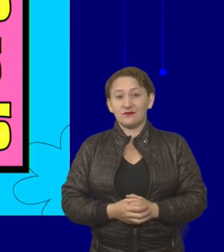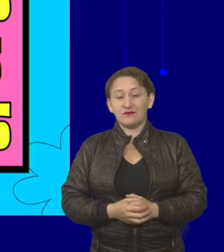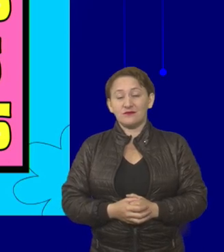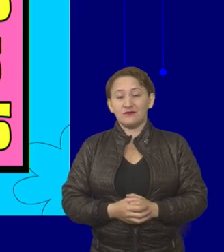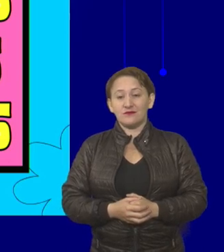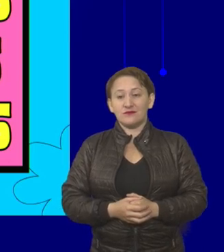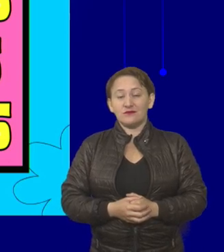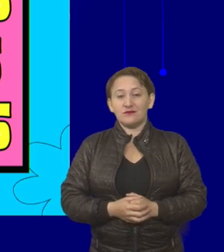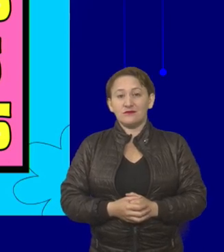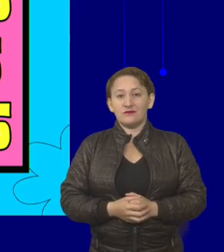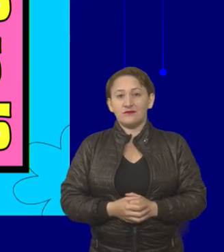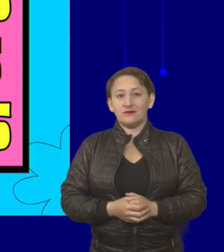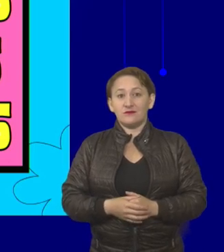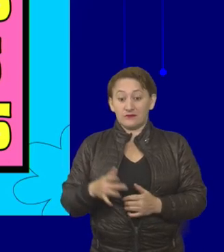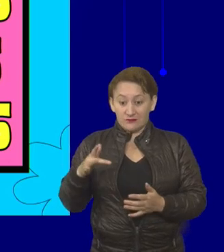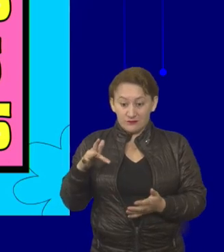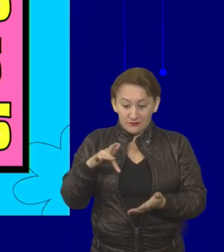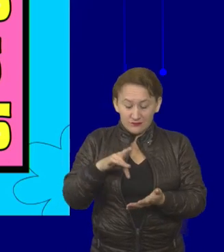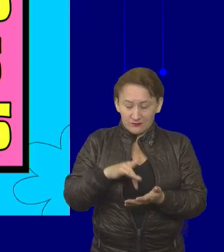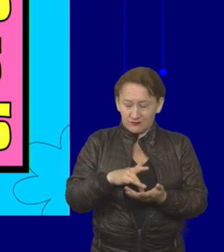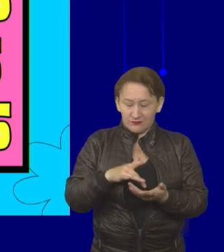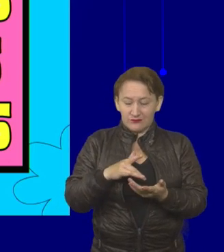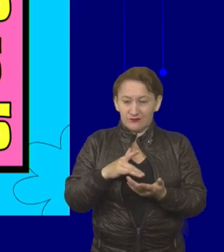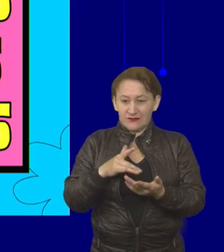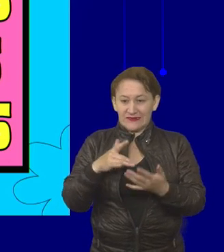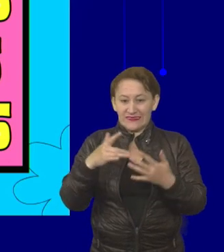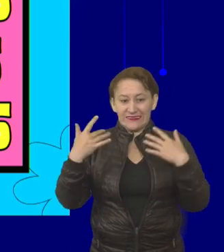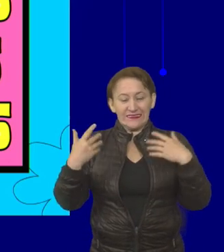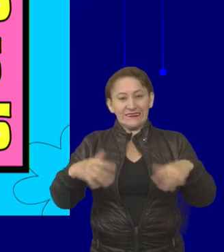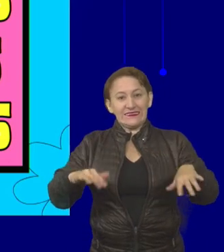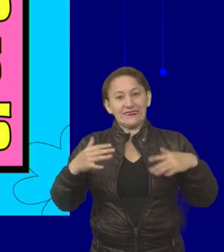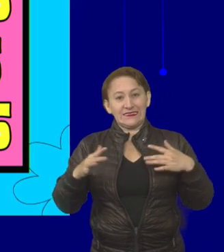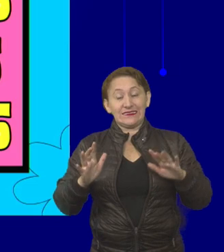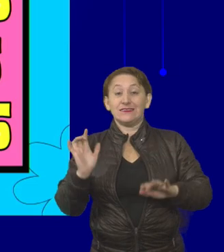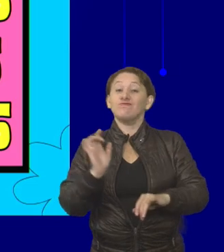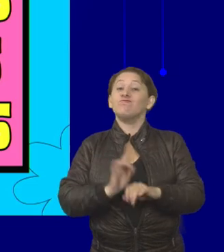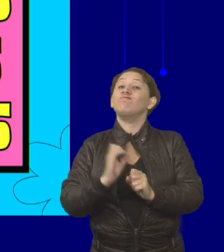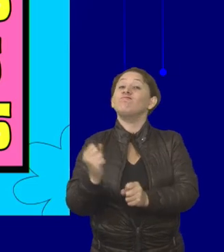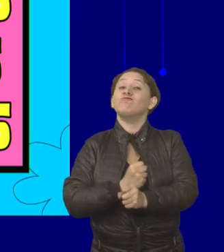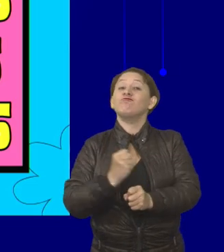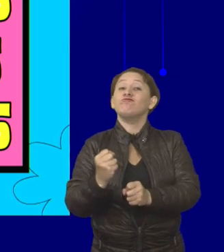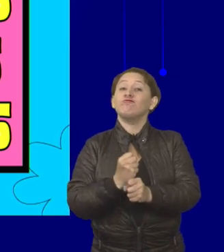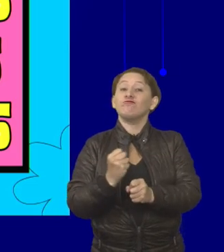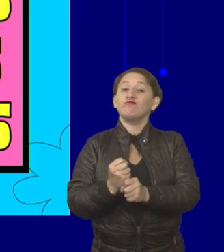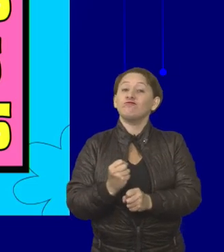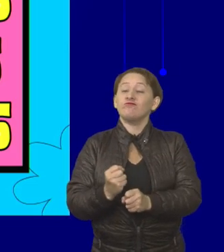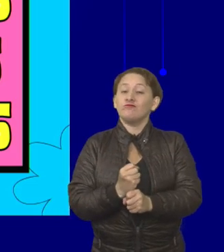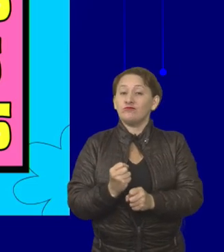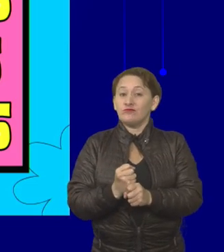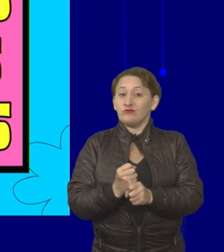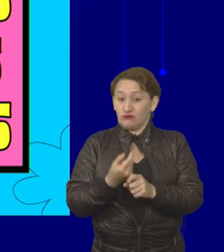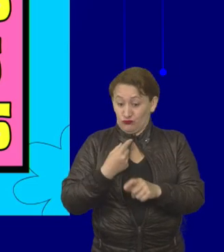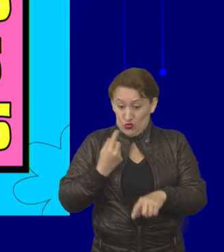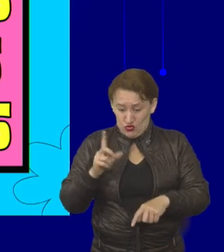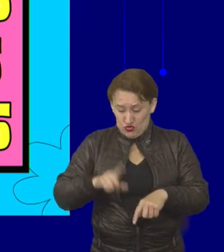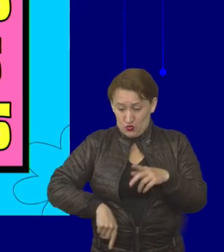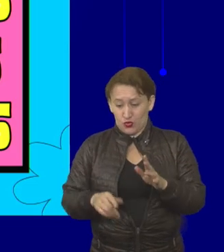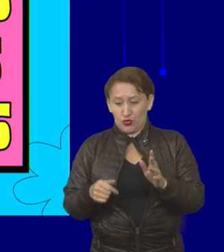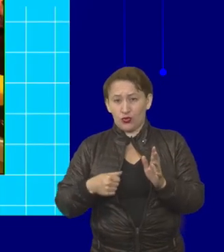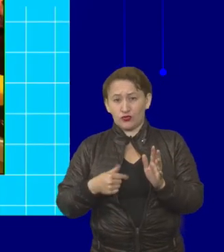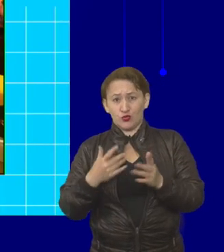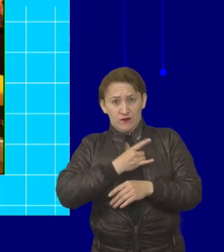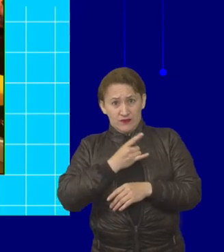Y cuando regresé a la realidad, pues había que echarse a trabajar. O sea, yo no podía